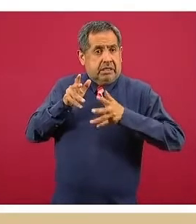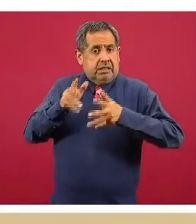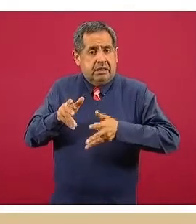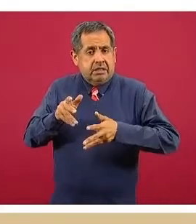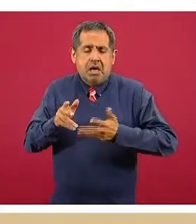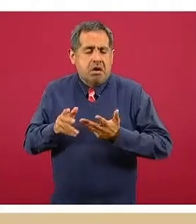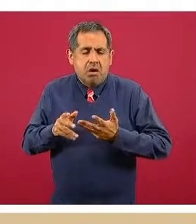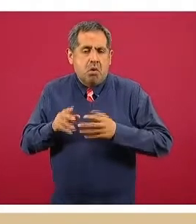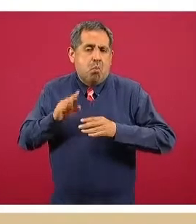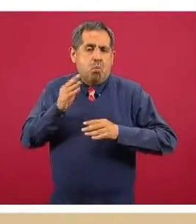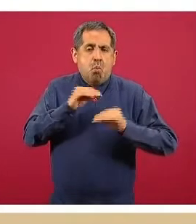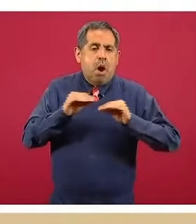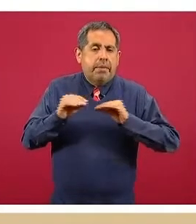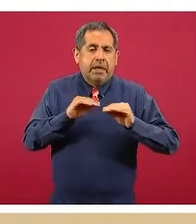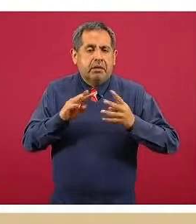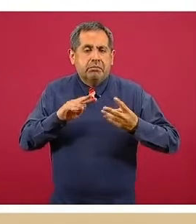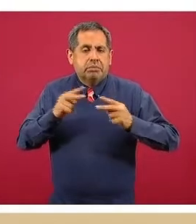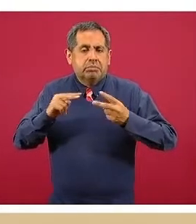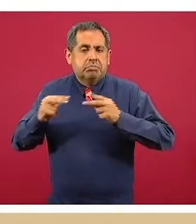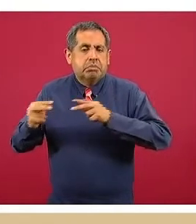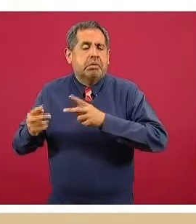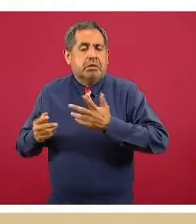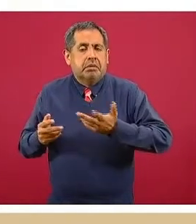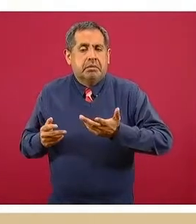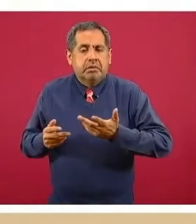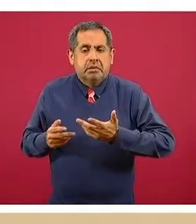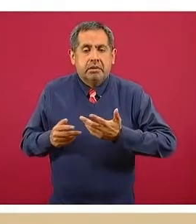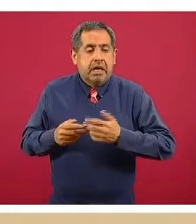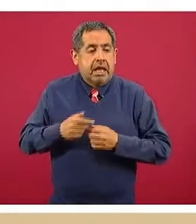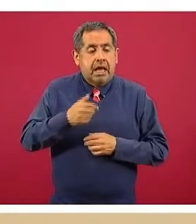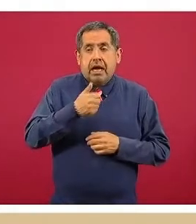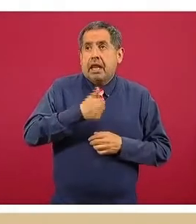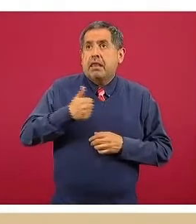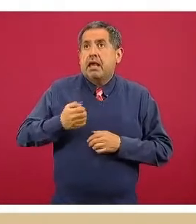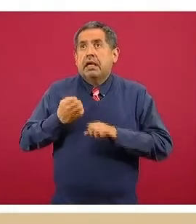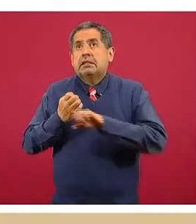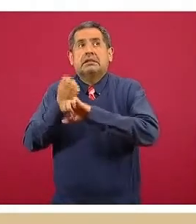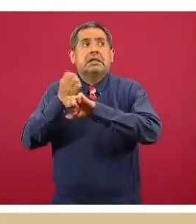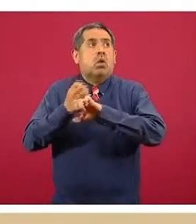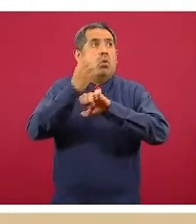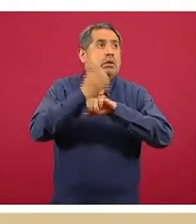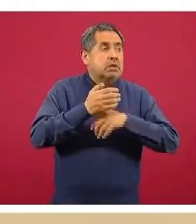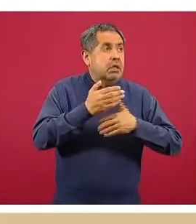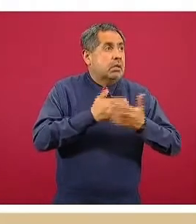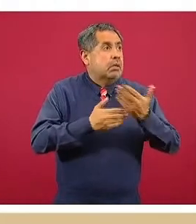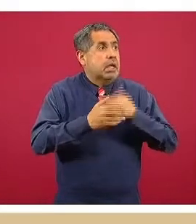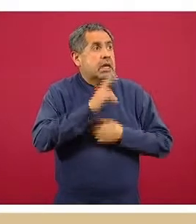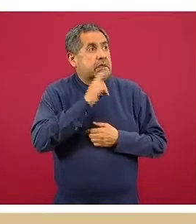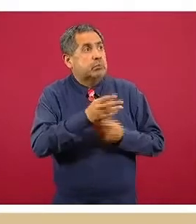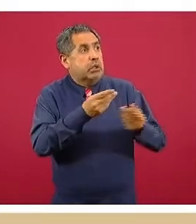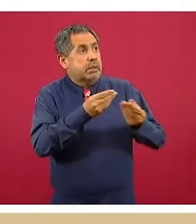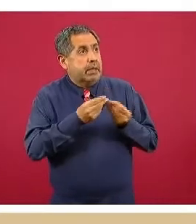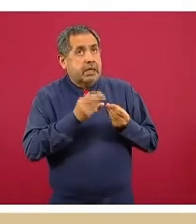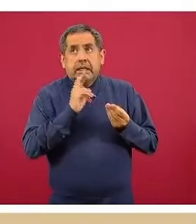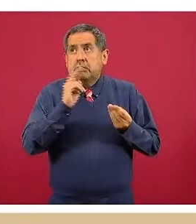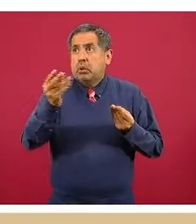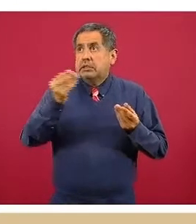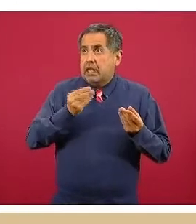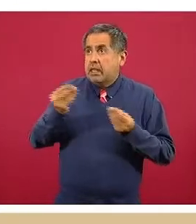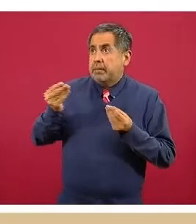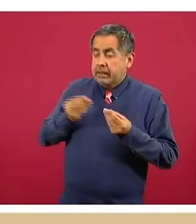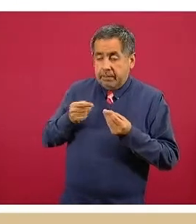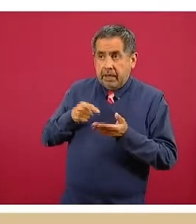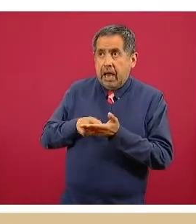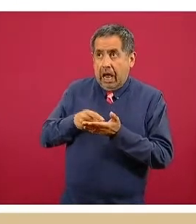en esa situación. Tarde que temprano, y en la medida que cada una de las entidades federativas avance con los procesos de dictaminación de